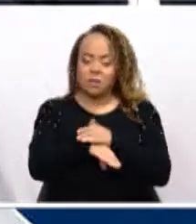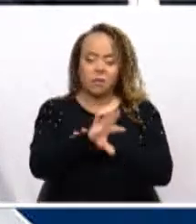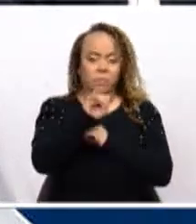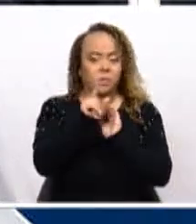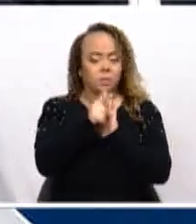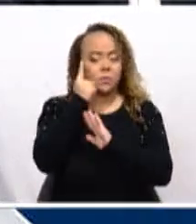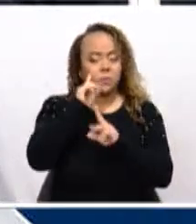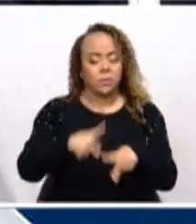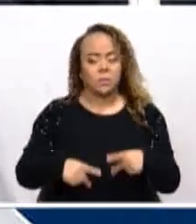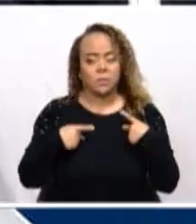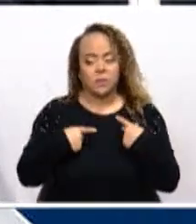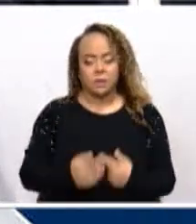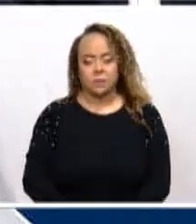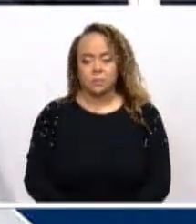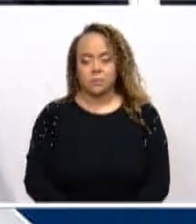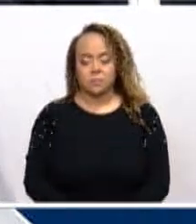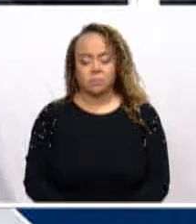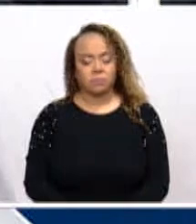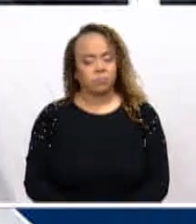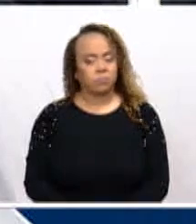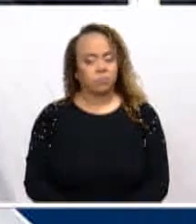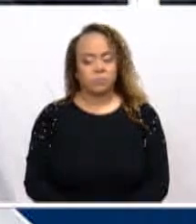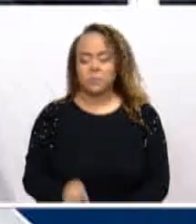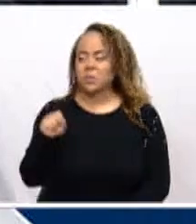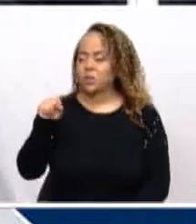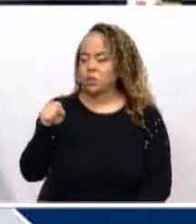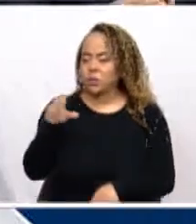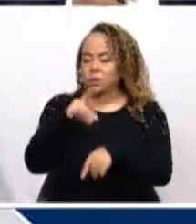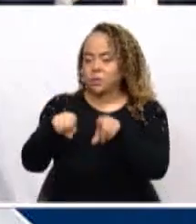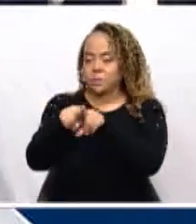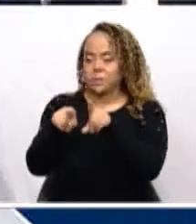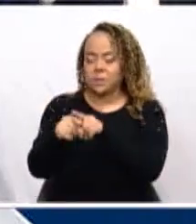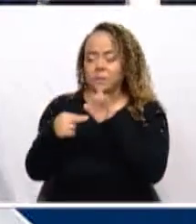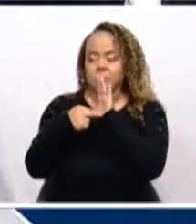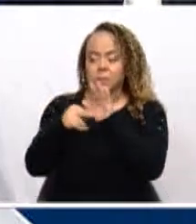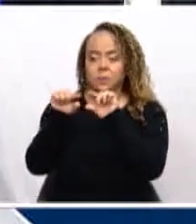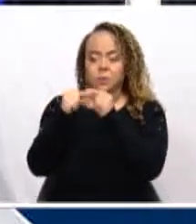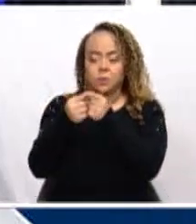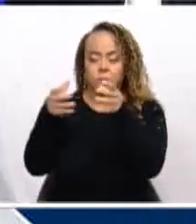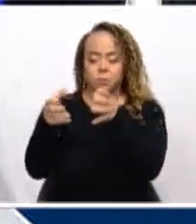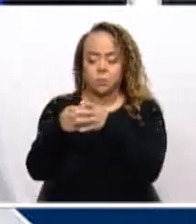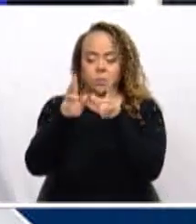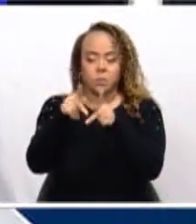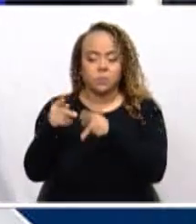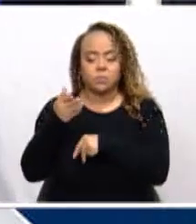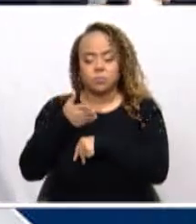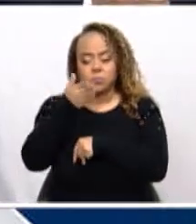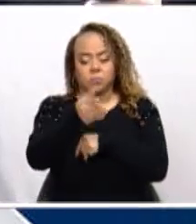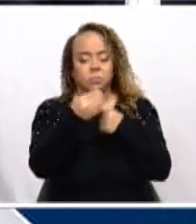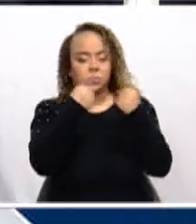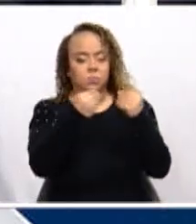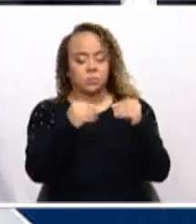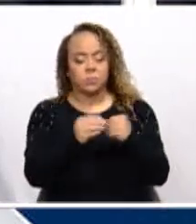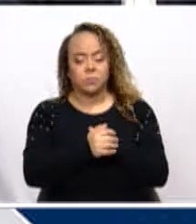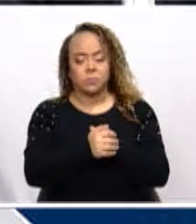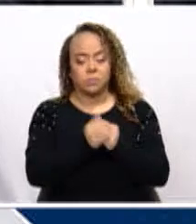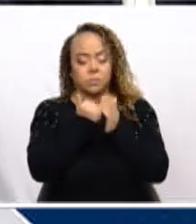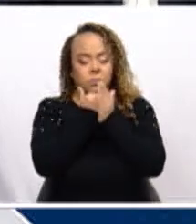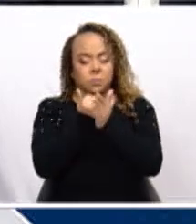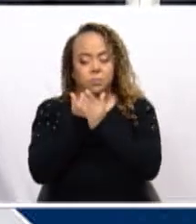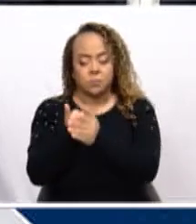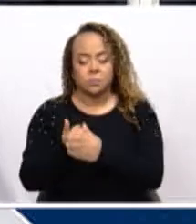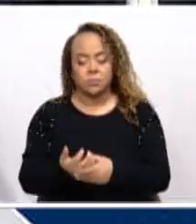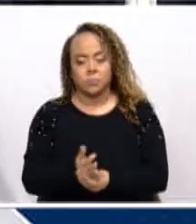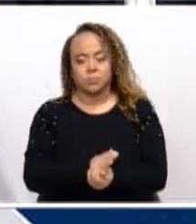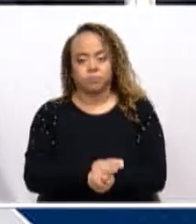90 minutos de la vida por la vida Me parece que Sí porque además representa un grupo de aficionados que van a ir al evento que van a ayudar